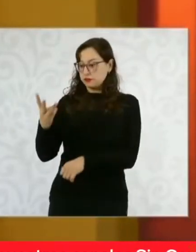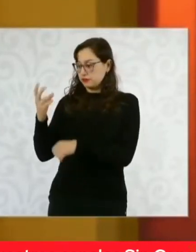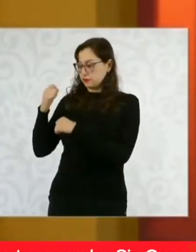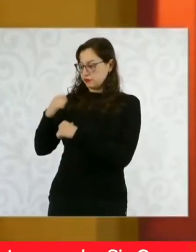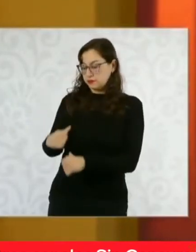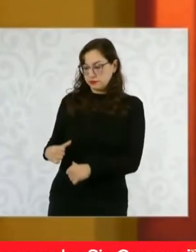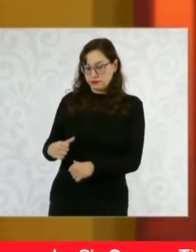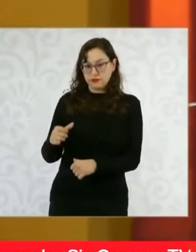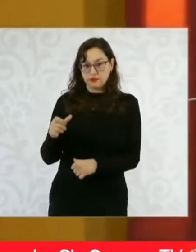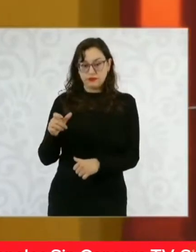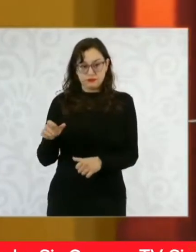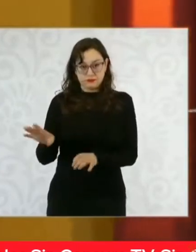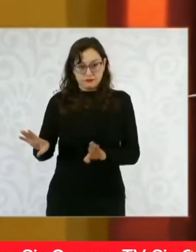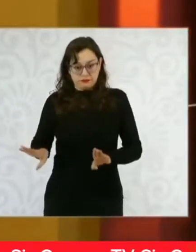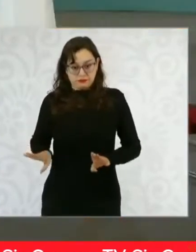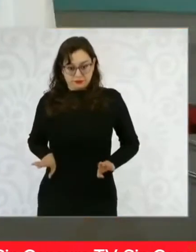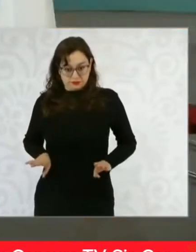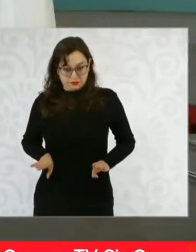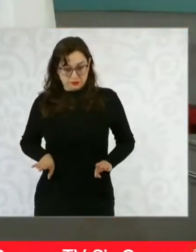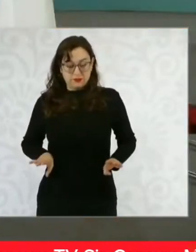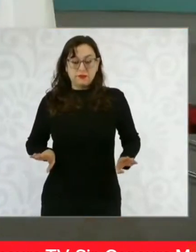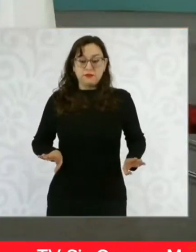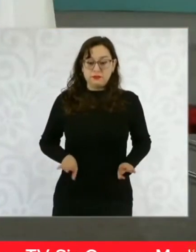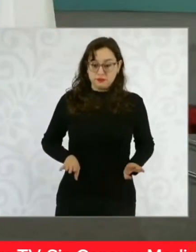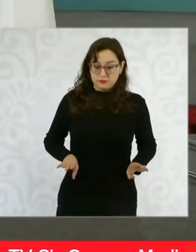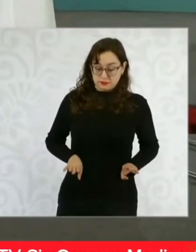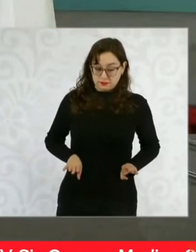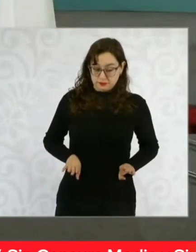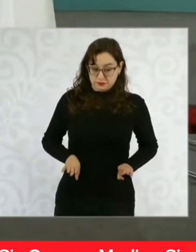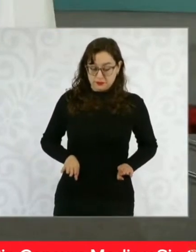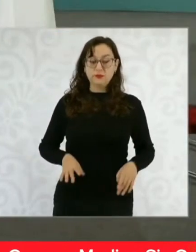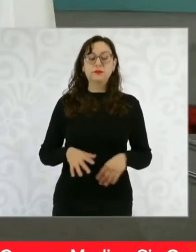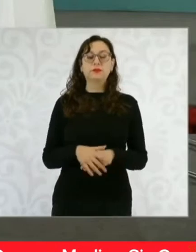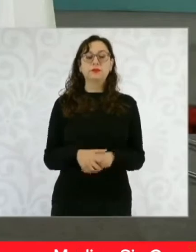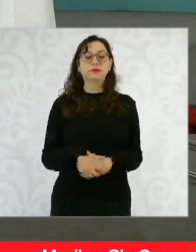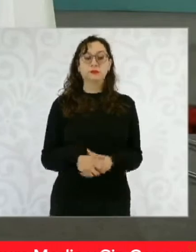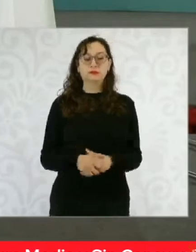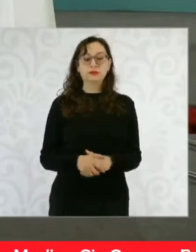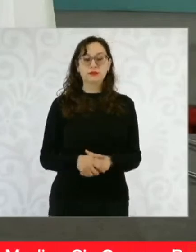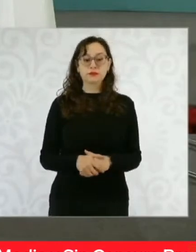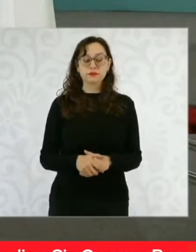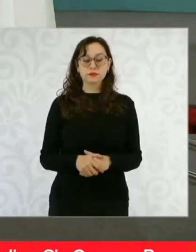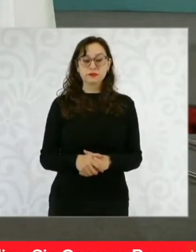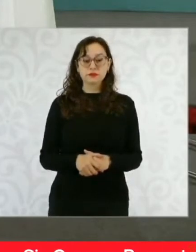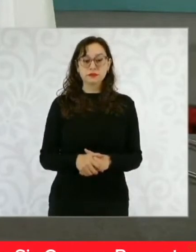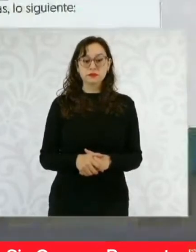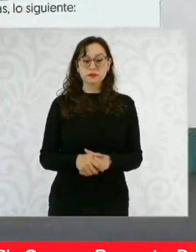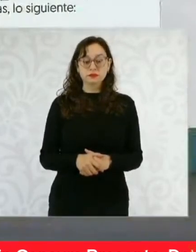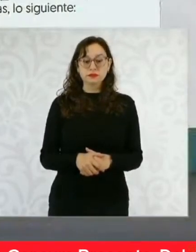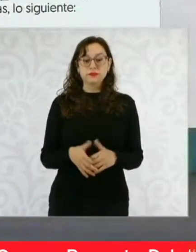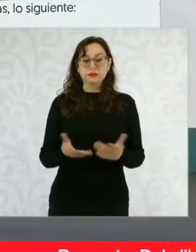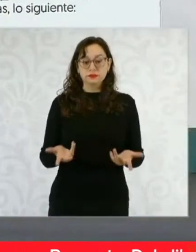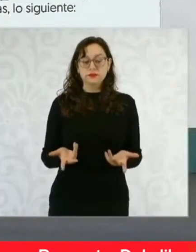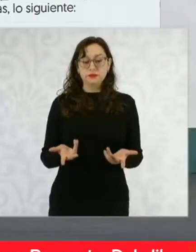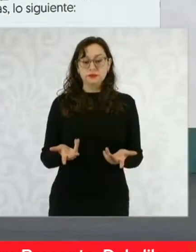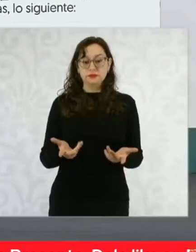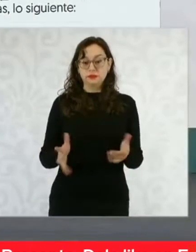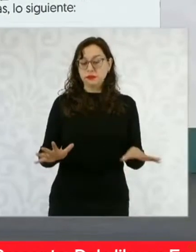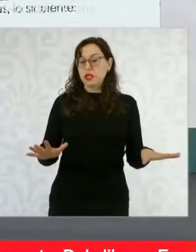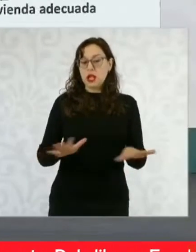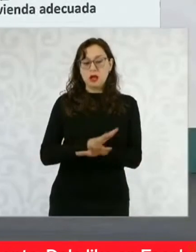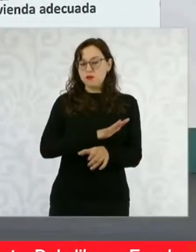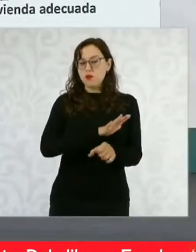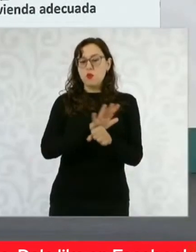instituciones. Bajo esas consideraciones, la reforma contempla, entre otras cosas, lo